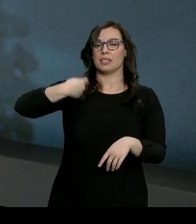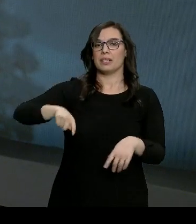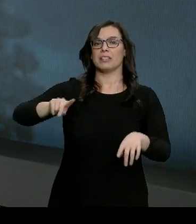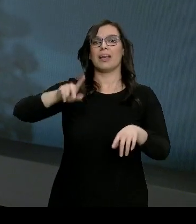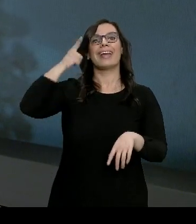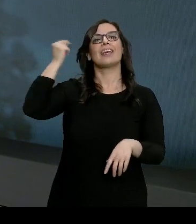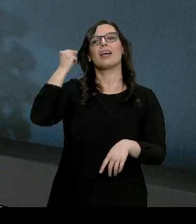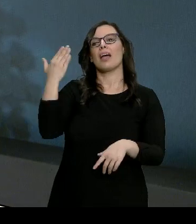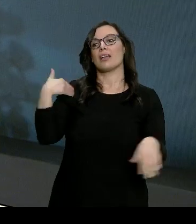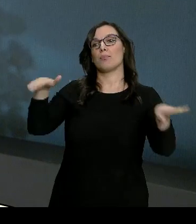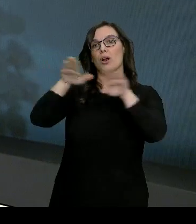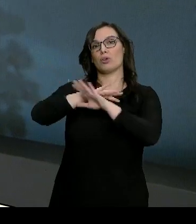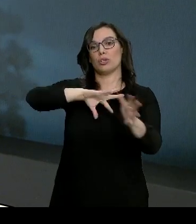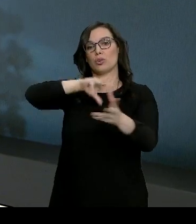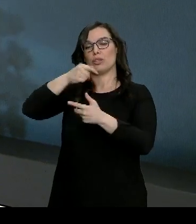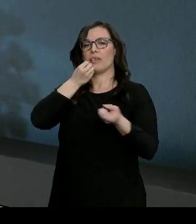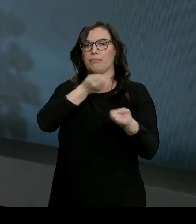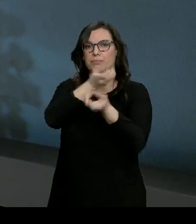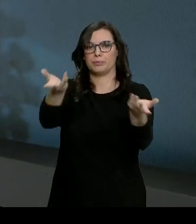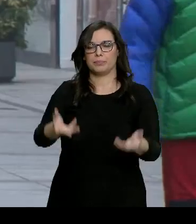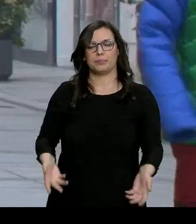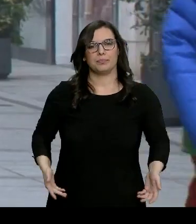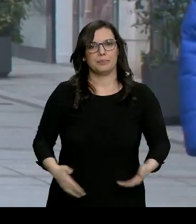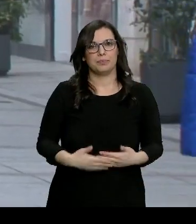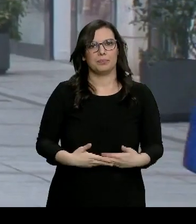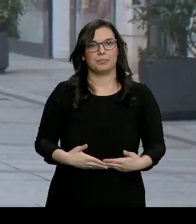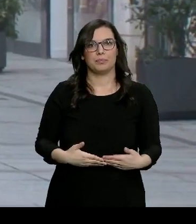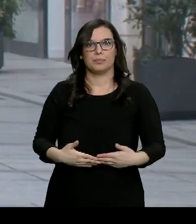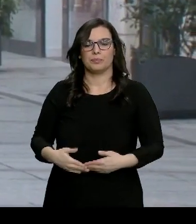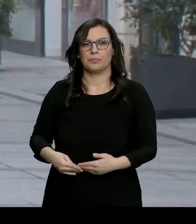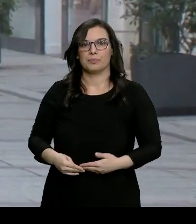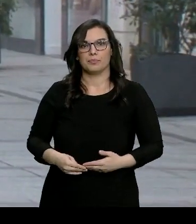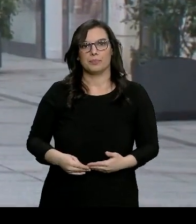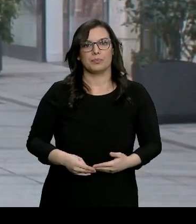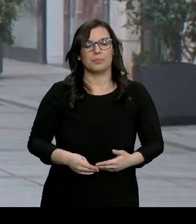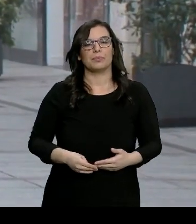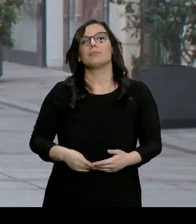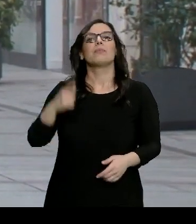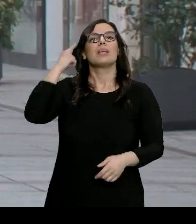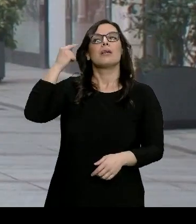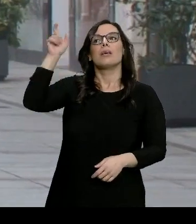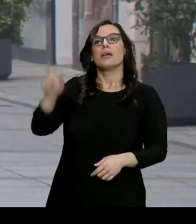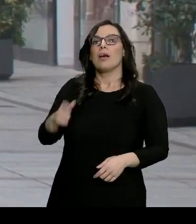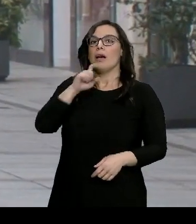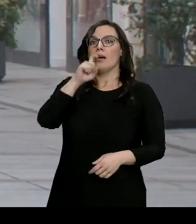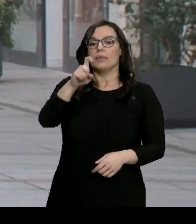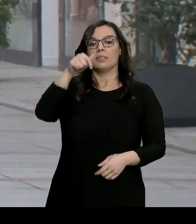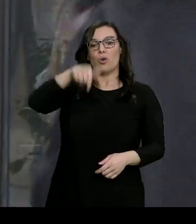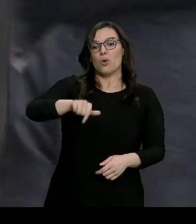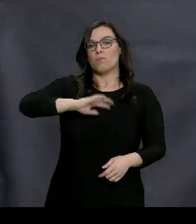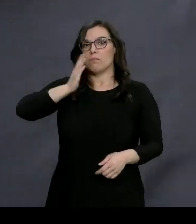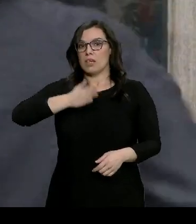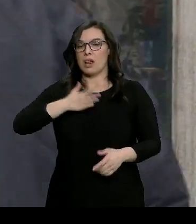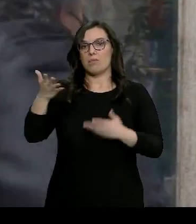informativo de la noche de Castilla y León Televisión. Francisco Igea avanza que entre hoy y mañana la